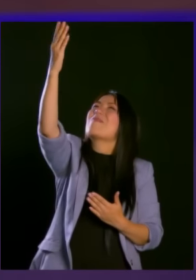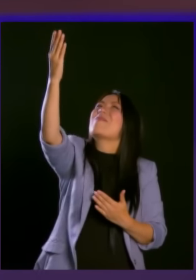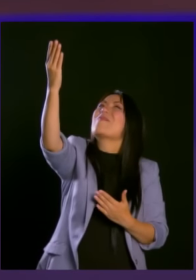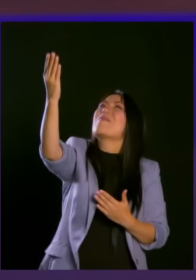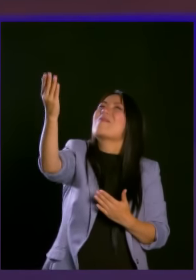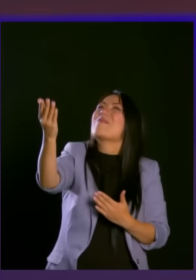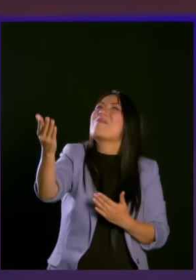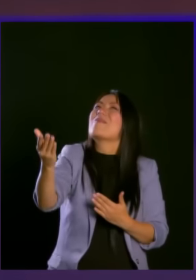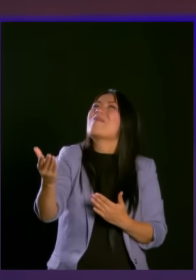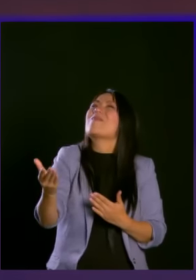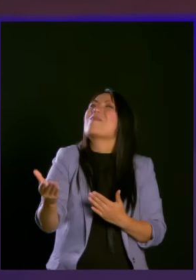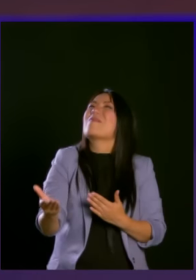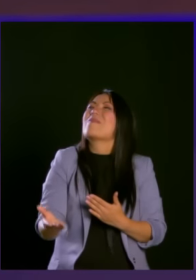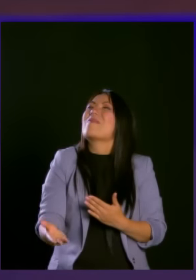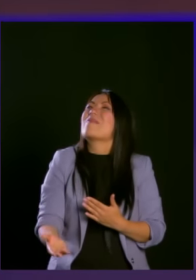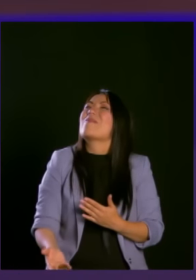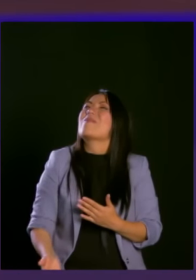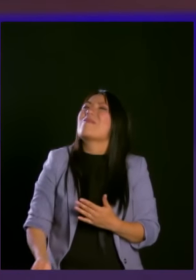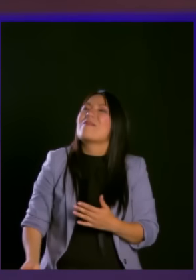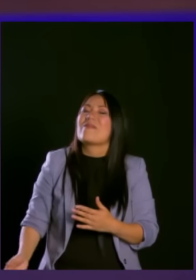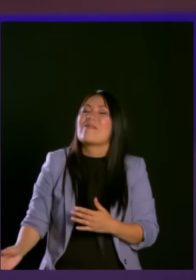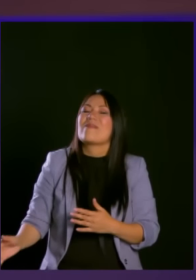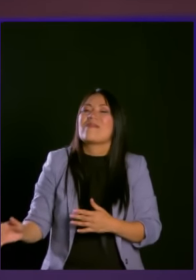Choto corre breve kendo.